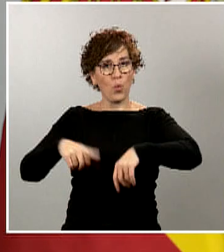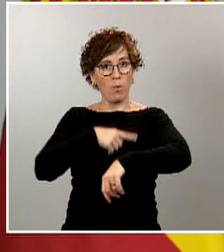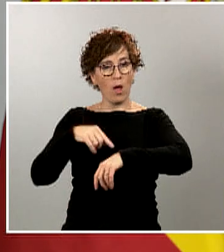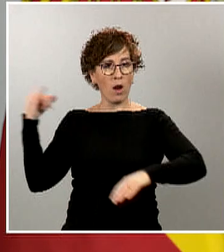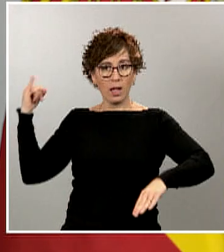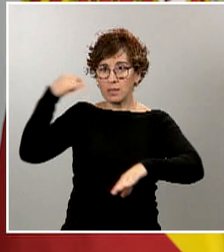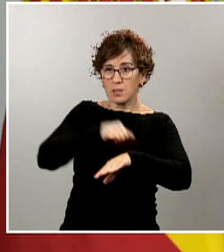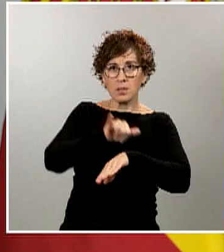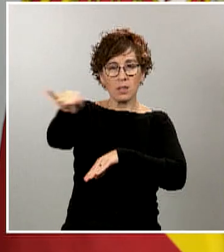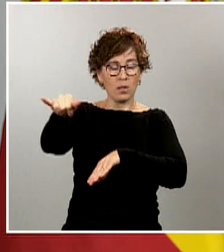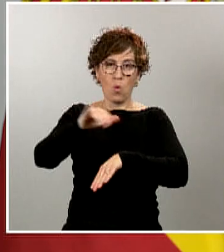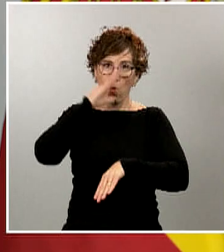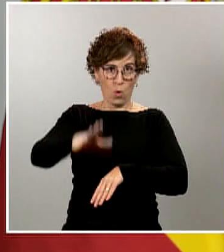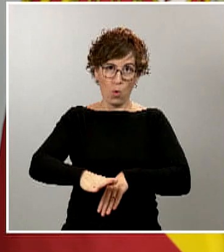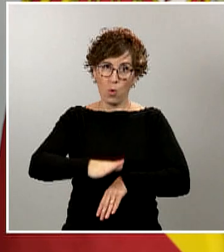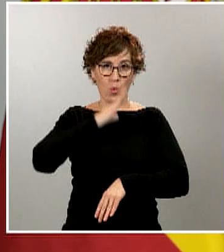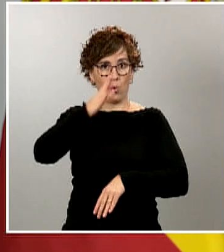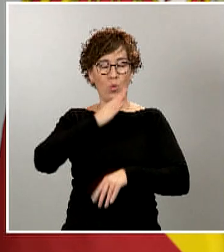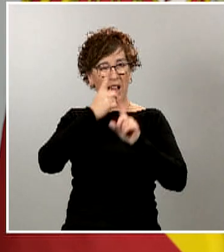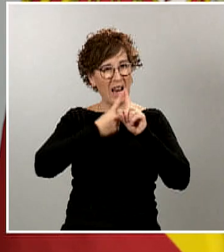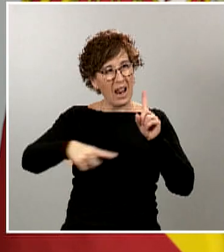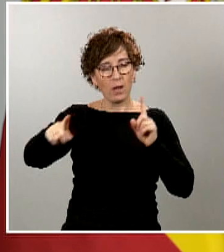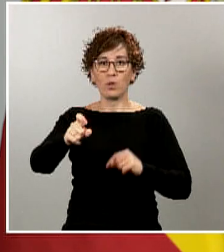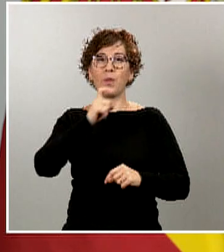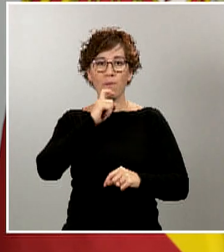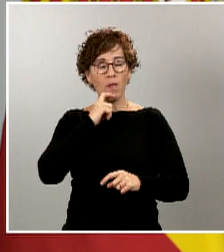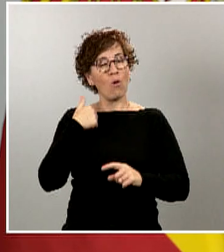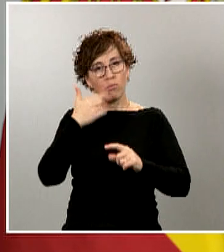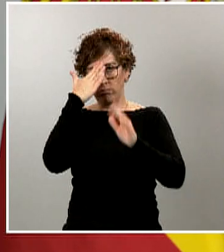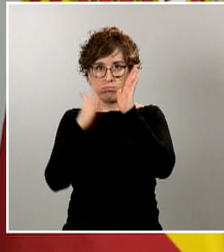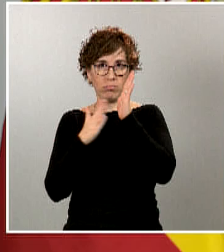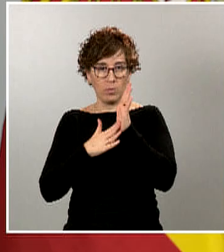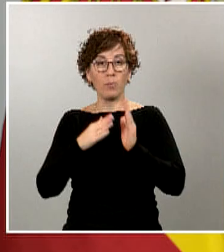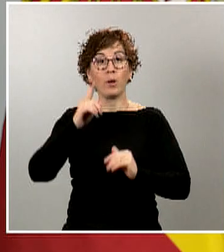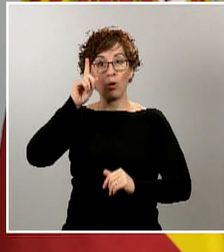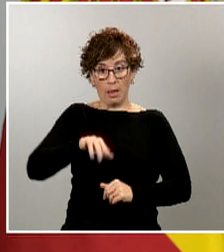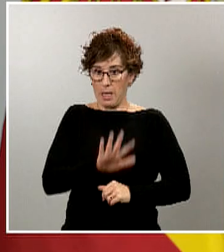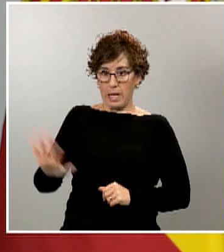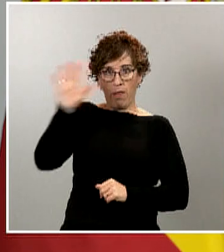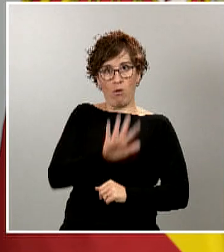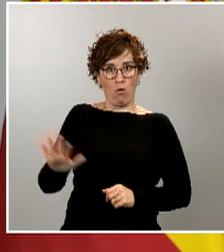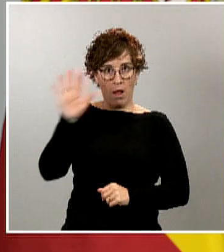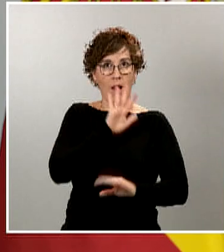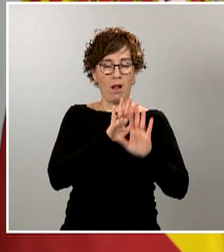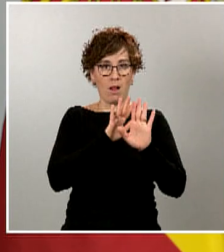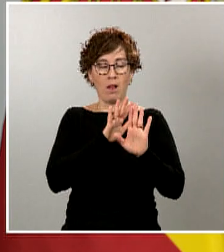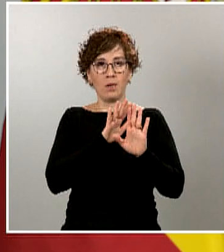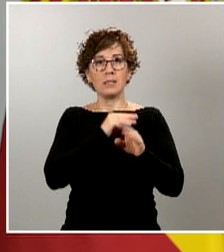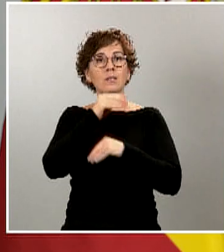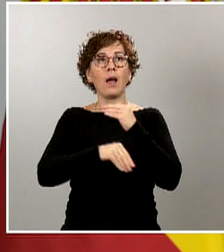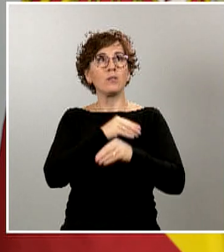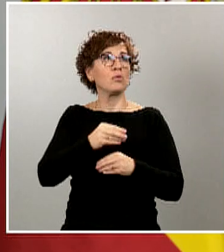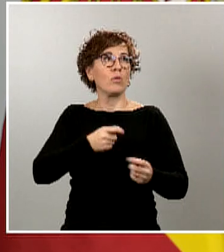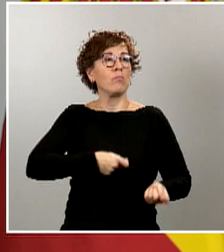absolutamente larguísimos y complicadísimos, pero también dentro del territorio nacional, cuando se ha llevado material a distintos